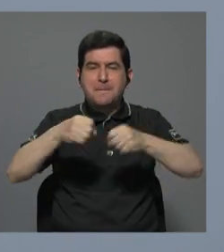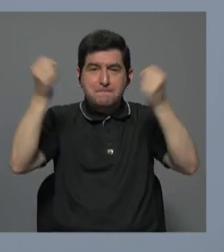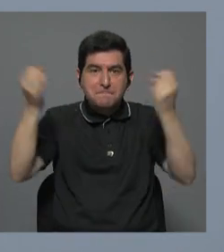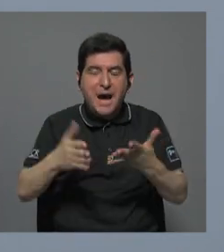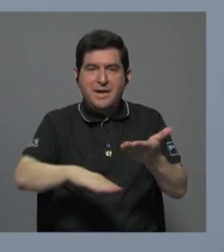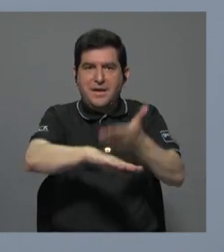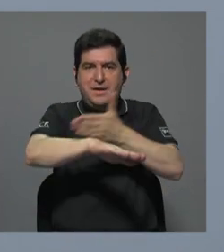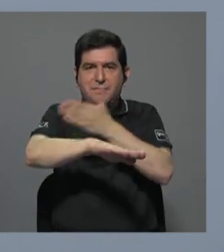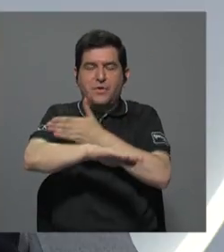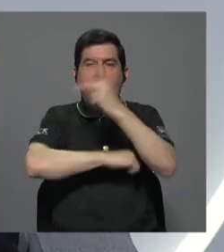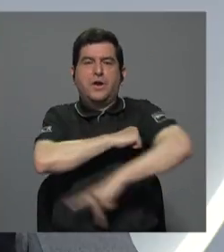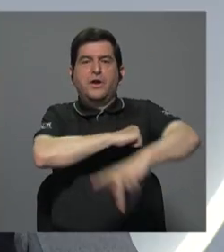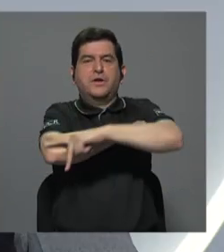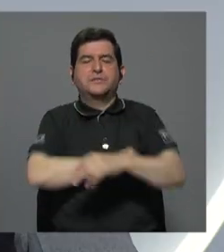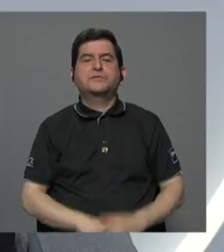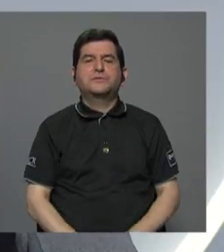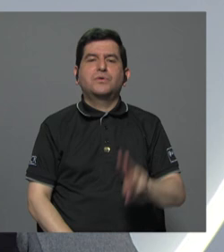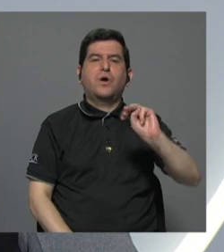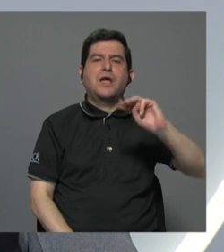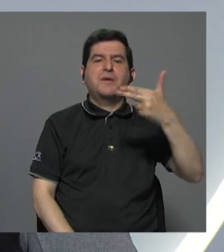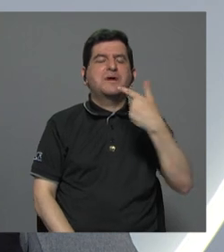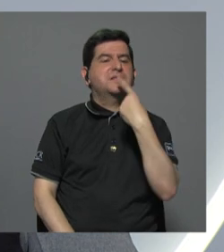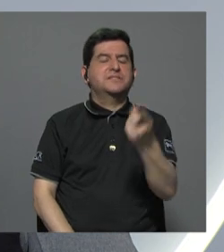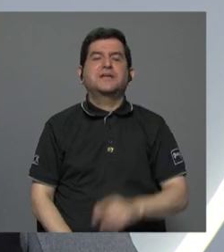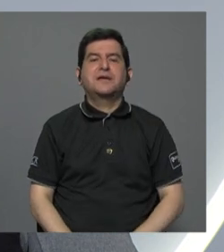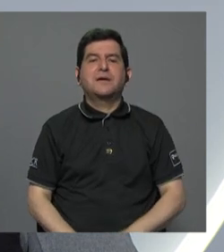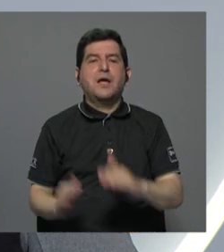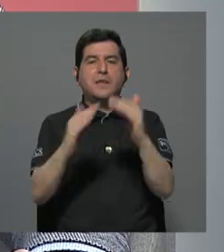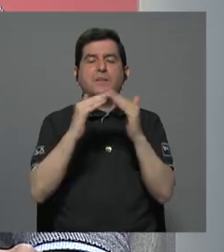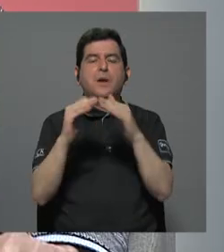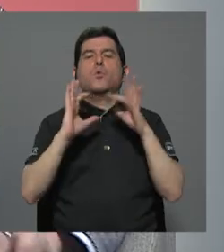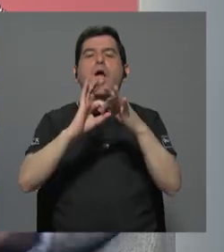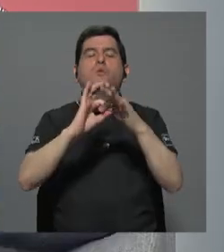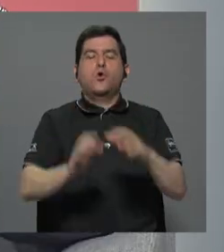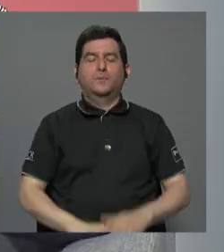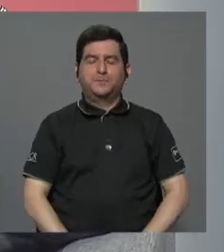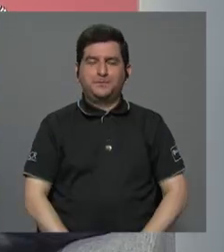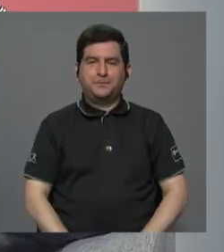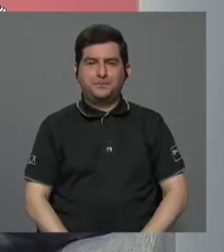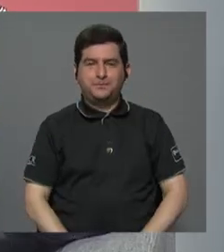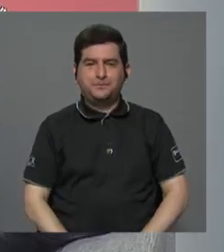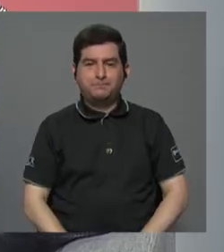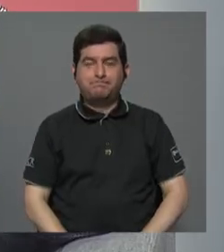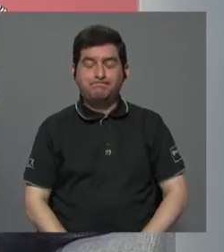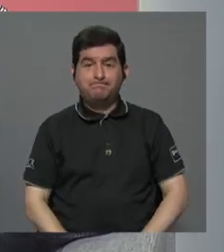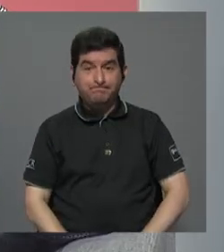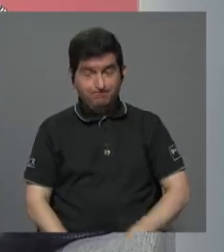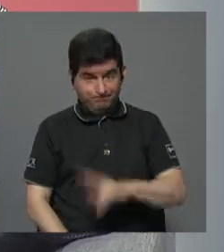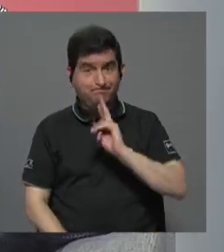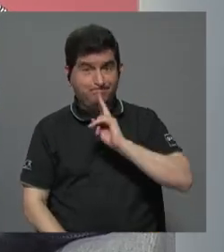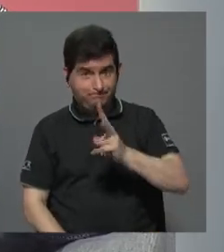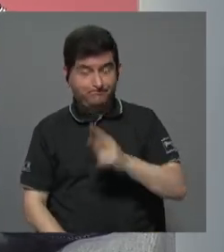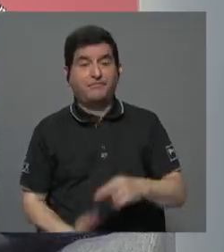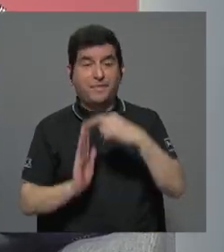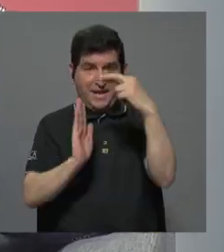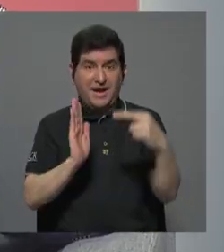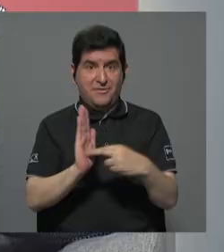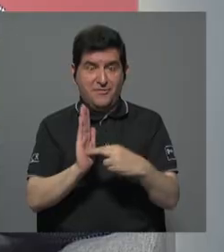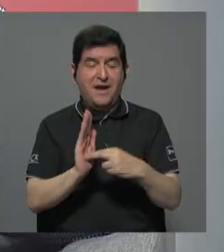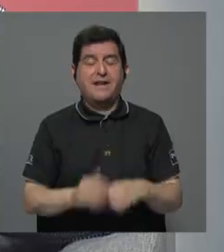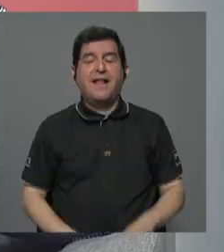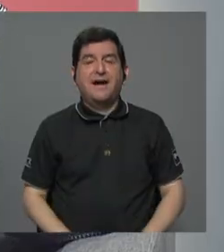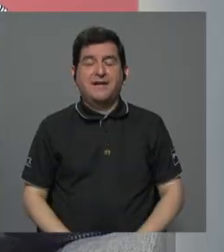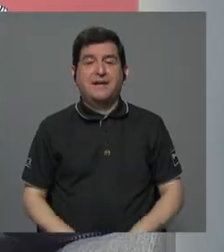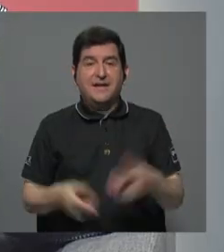crecimiento de este país que dice martín chinchilla del partido pueblo bueno decimos que definitivamente la regla fiscal